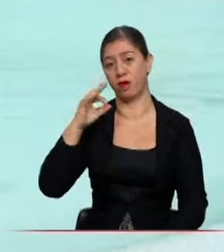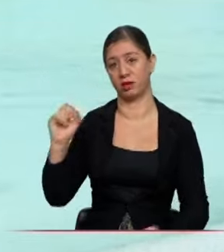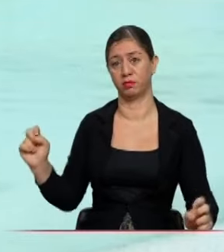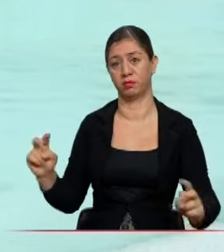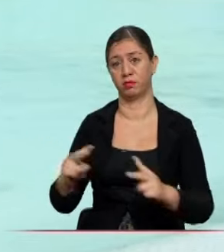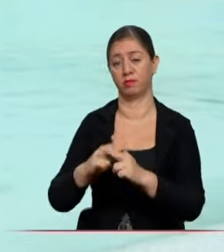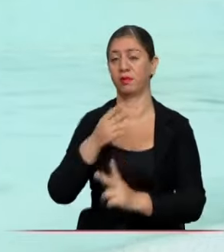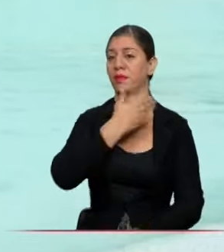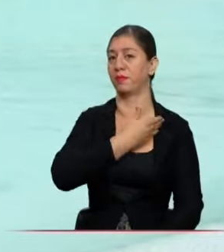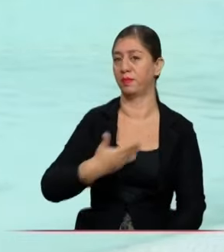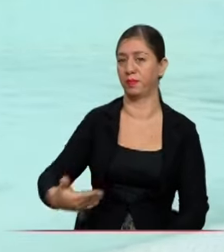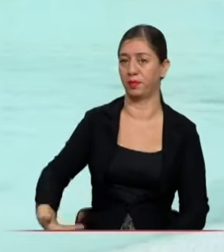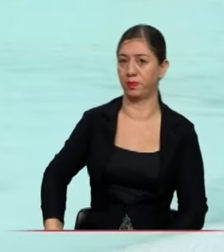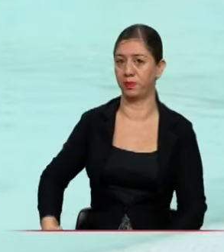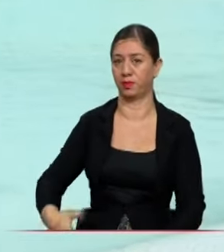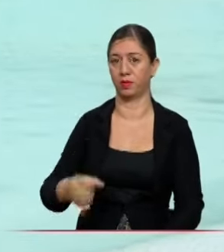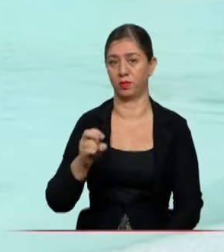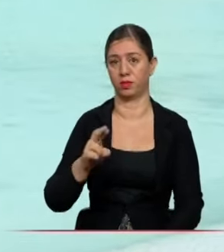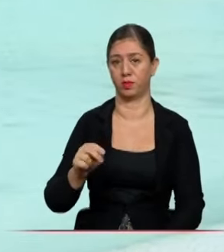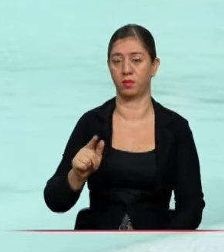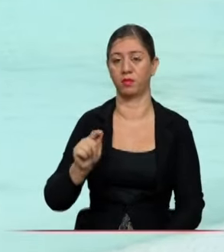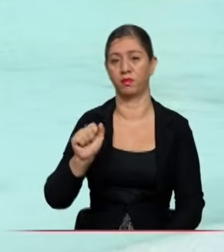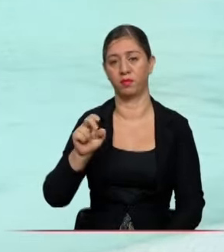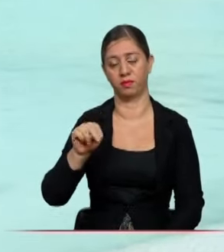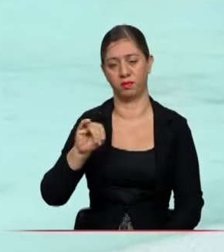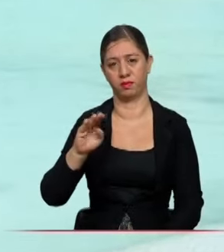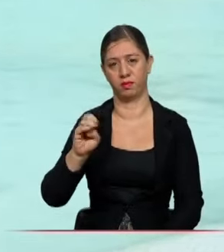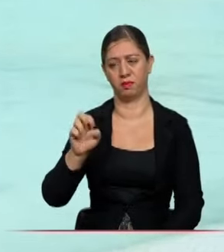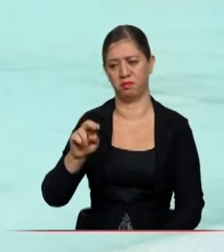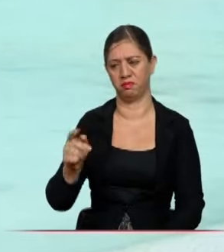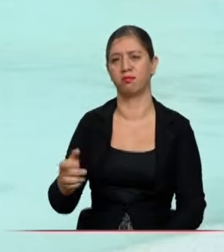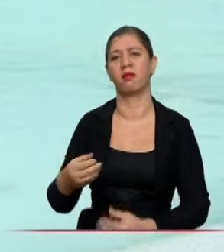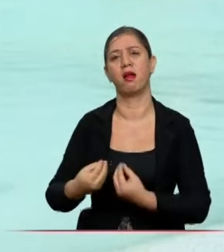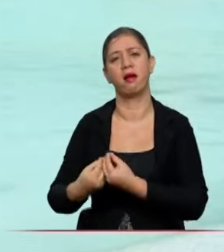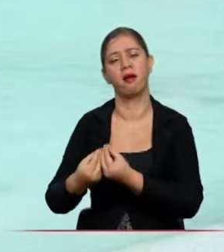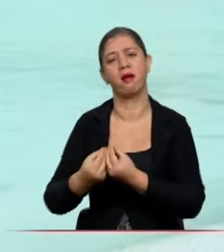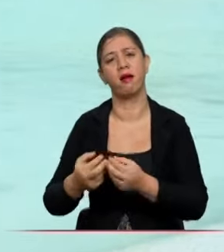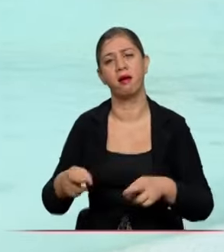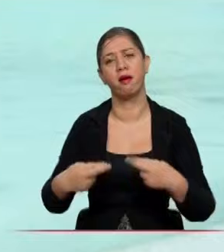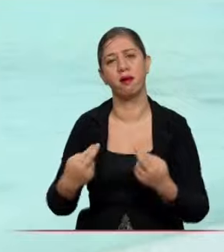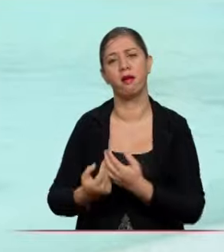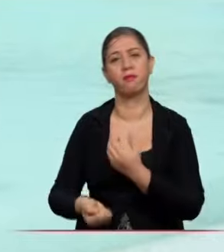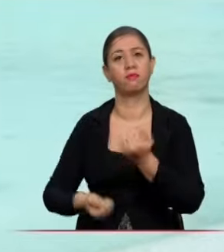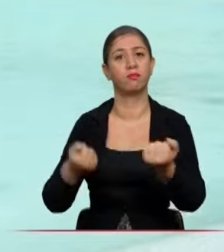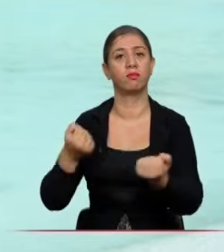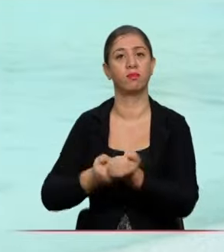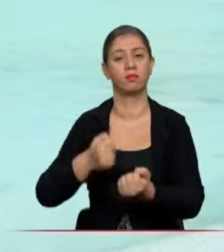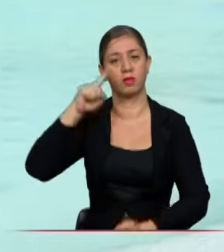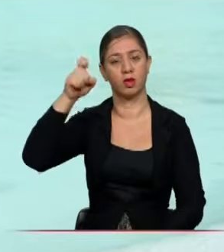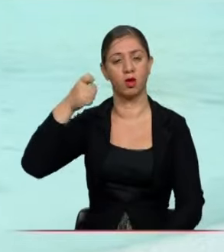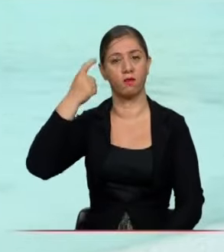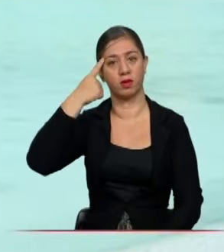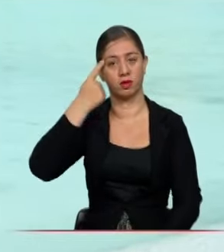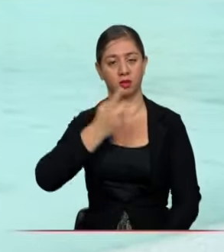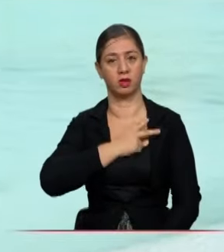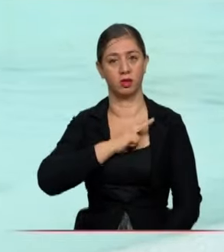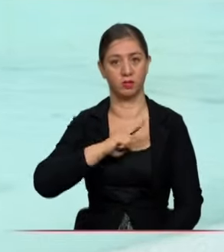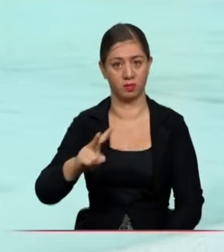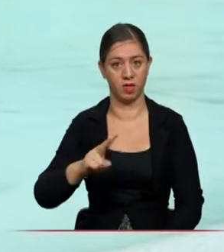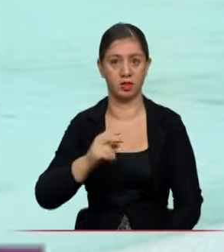el presidente de la ACOR, Faiber Hoyos, sobre esta gala que tendrá el auspicio y el aval de la Gobernación del Valle del Cauca